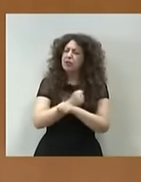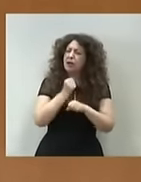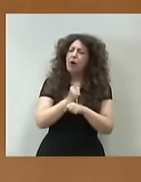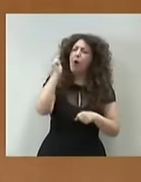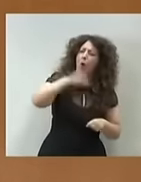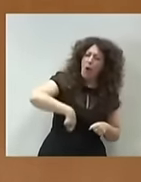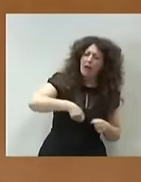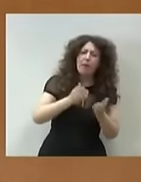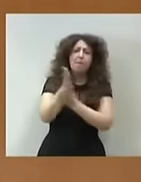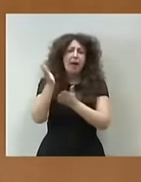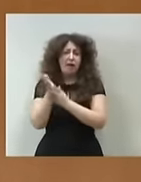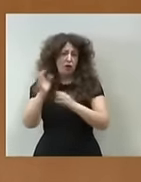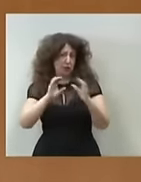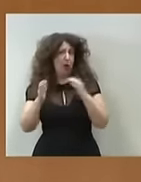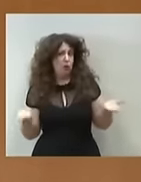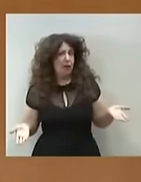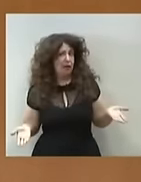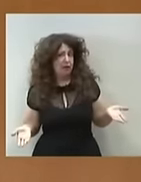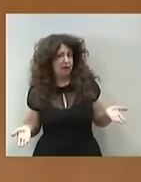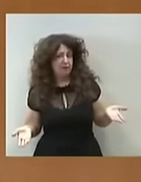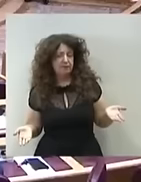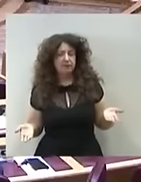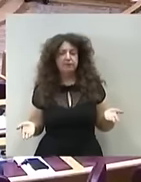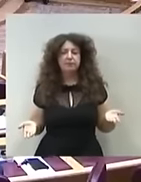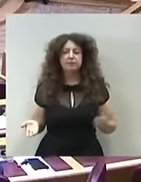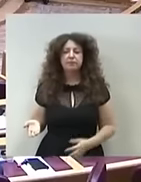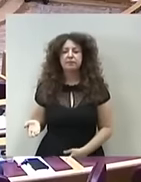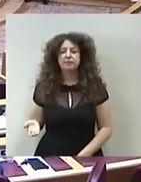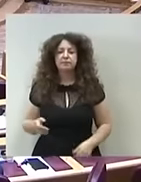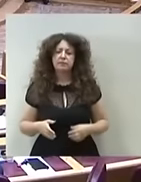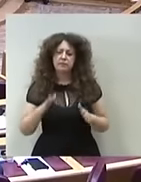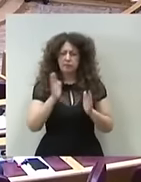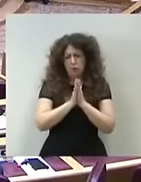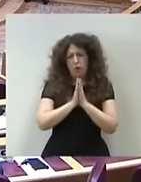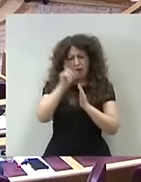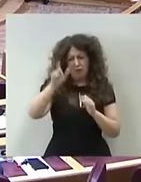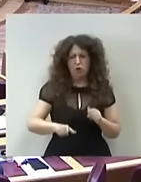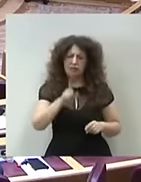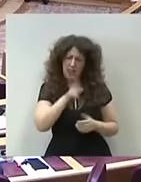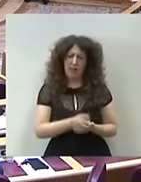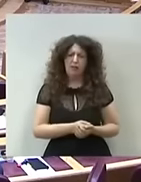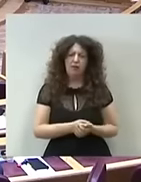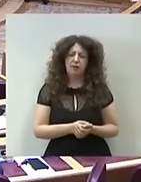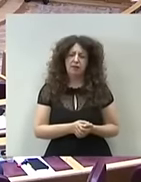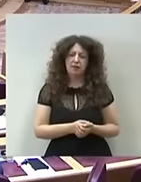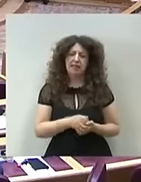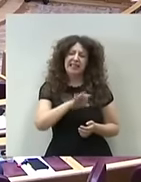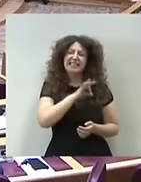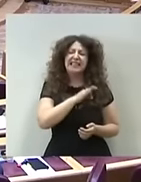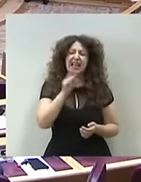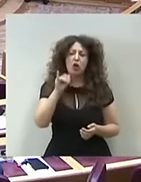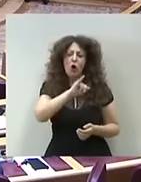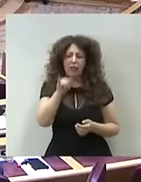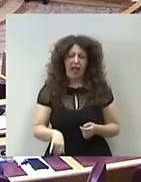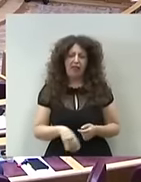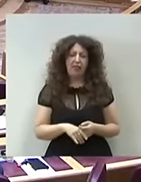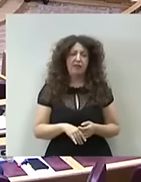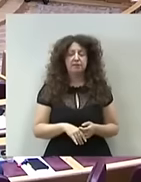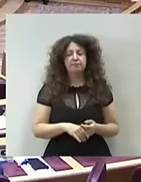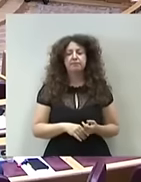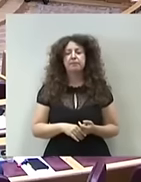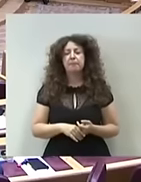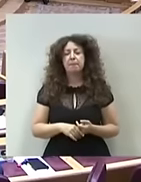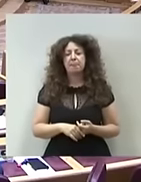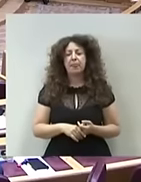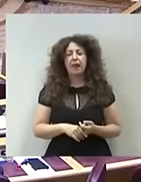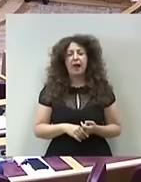medios de comunicación independientes? Señor Maillo, un segundo. Señor Díaz, le llamo al orden. Guarde silencio. Guarde silencio. Continúe, señor